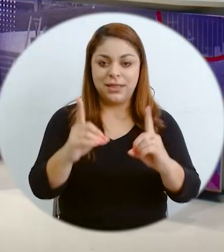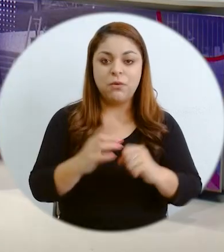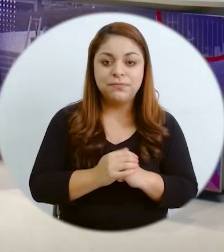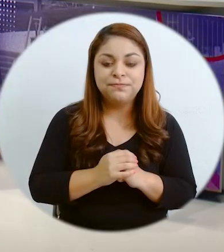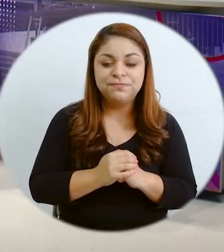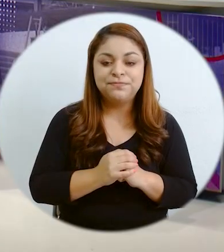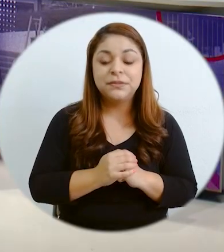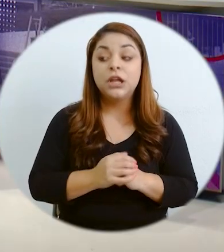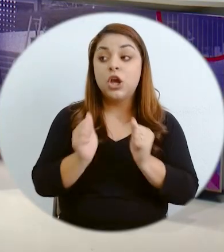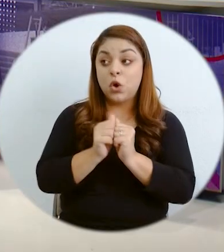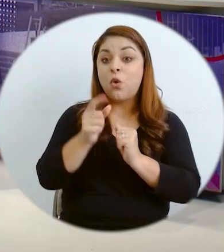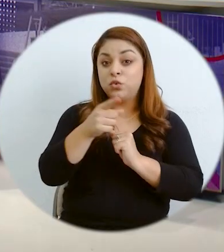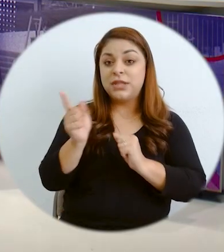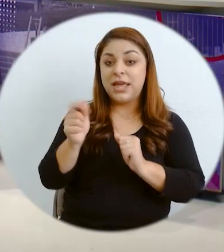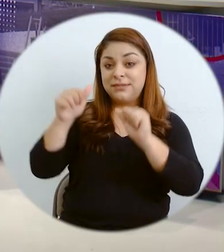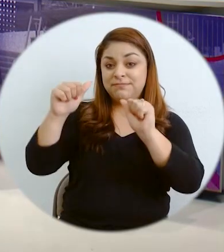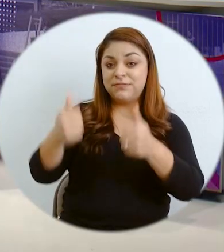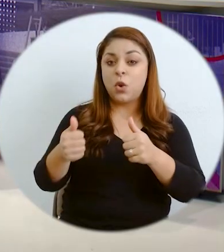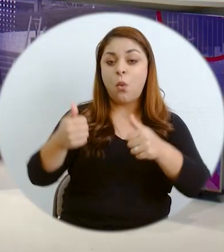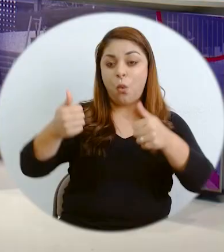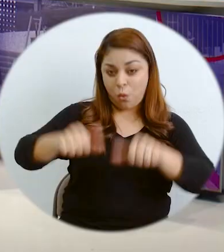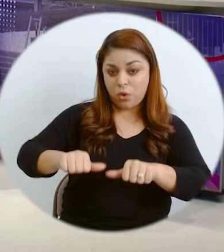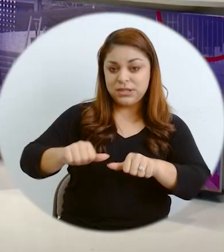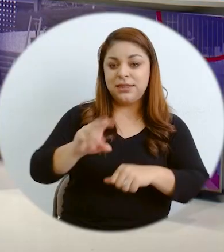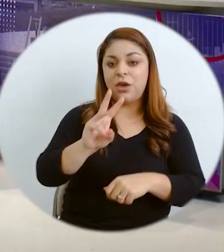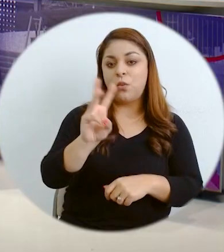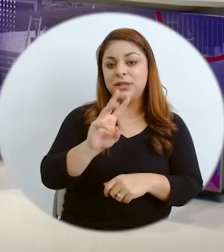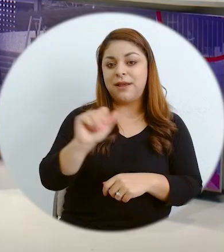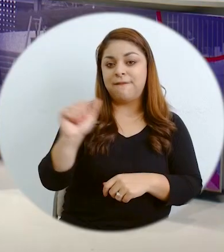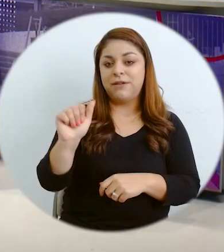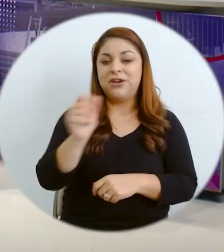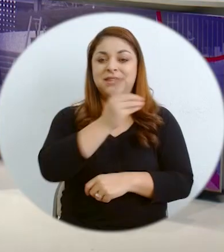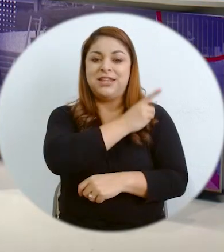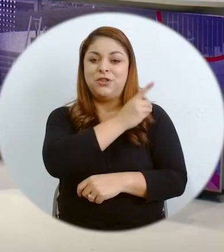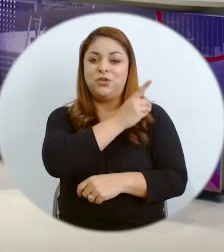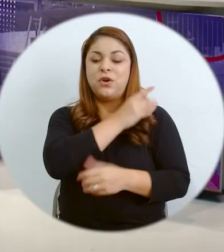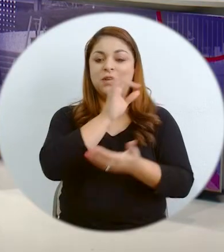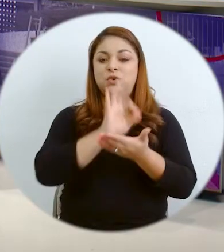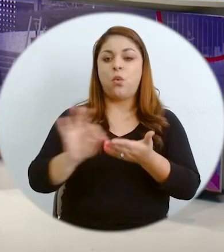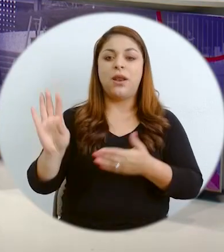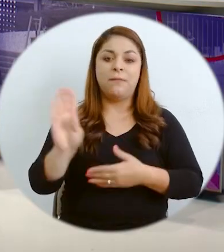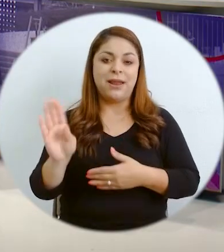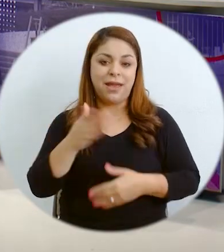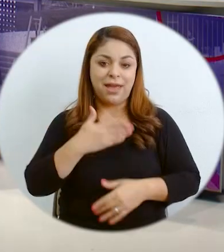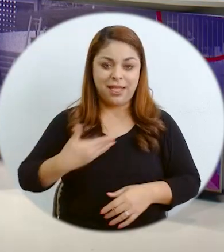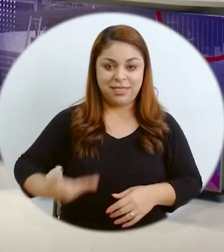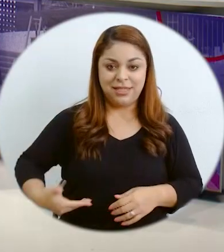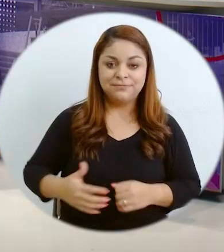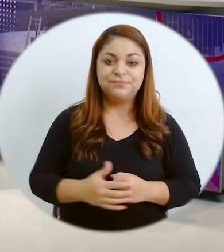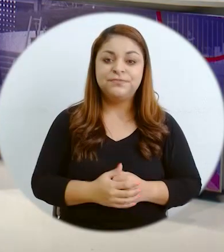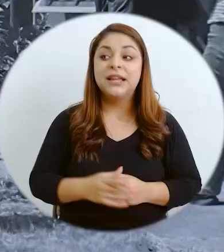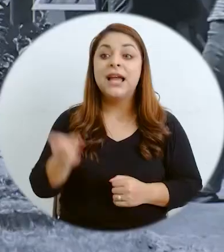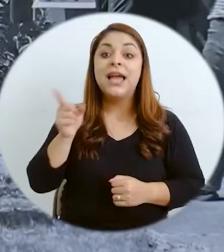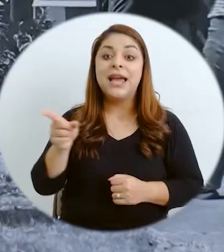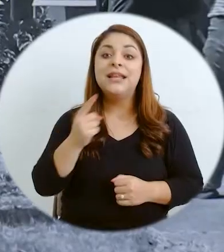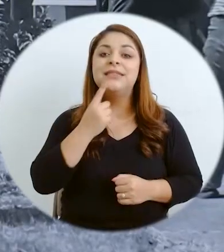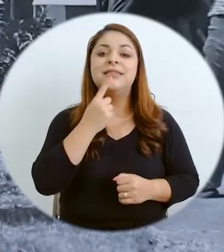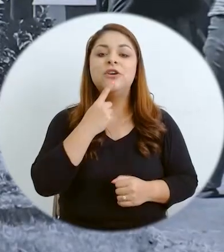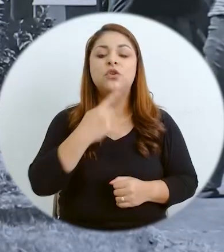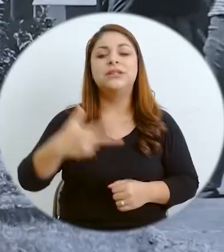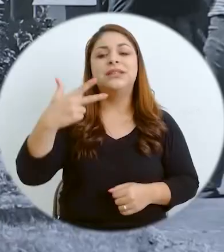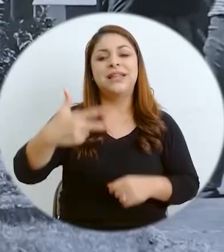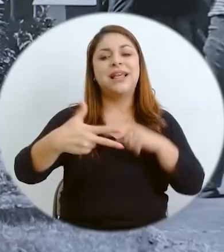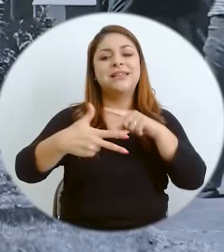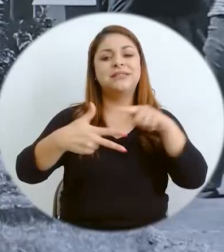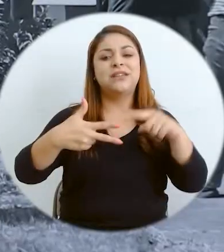ustedes coincide Wagner Alfaro, él es el director del Liceo de Belén en Heredia, quien enumeró a una mirada